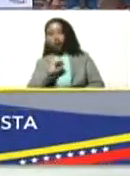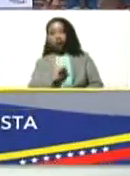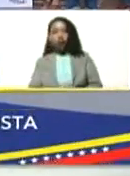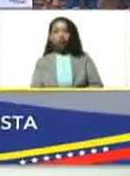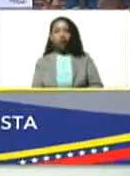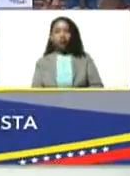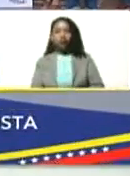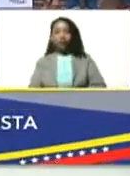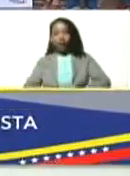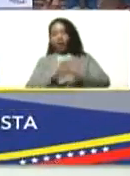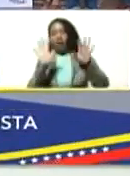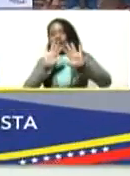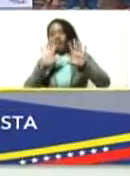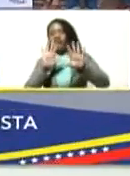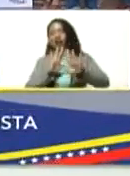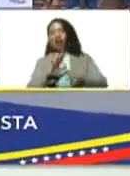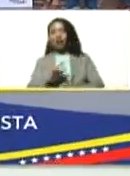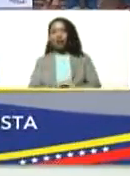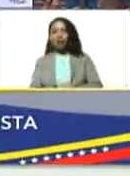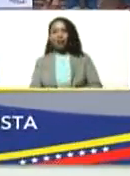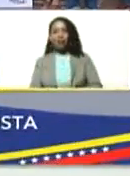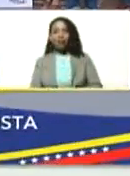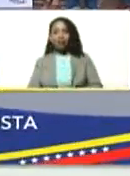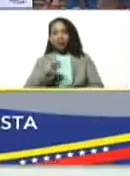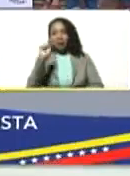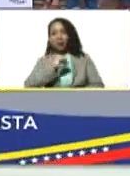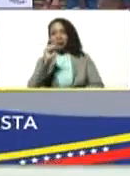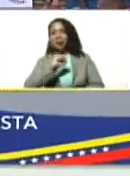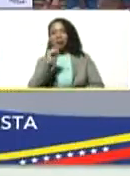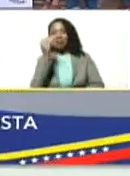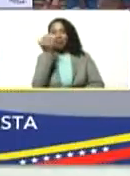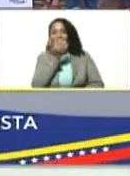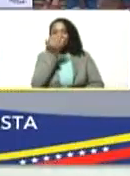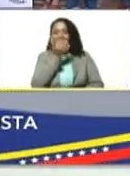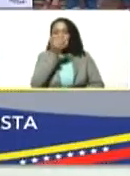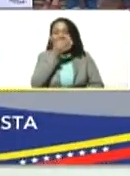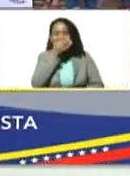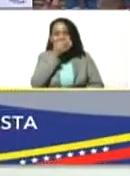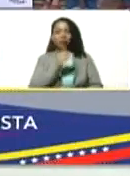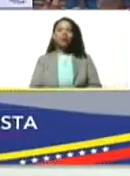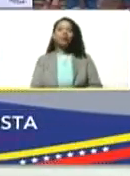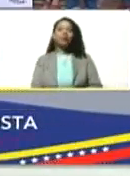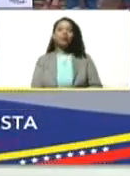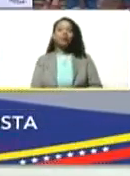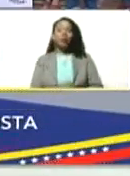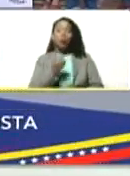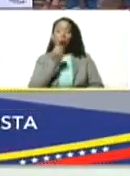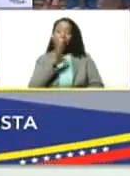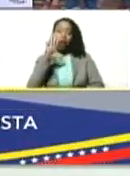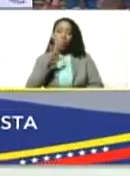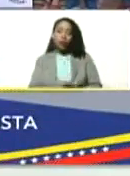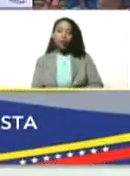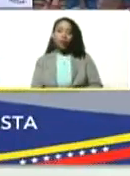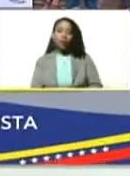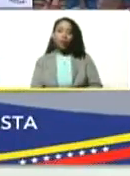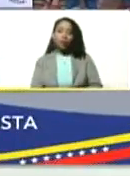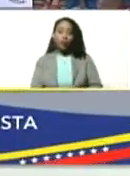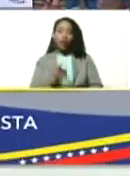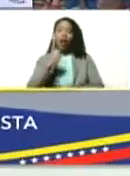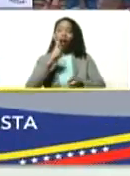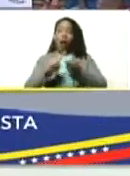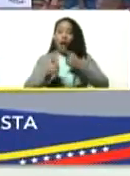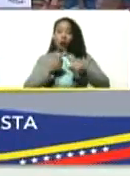Ah, el Machadato de Machado Ventura, correcto. Bueno, las cosas hay que